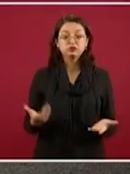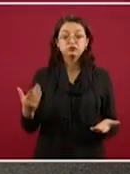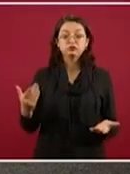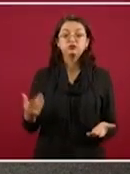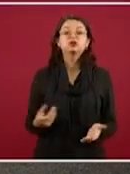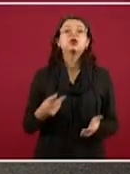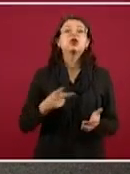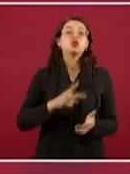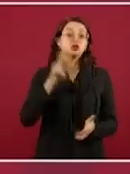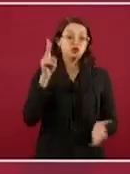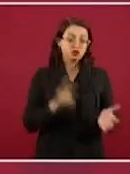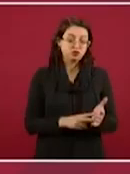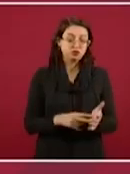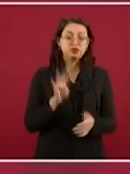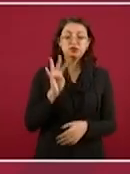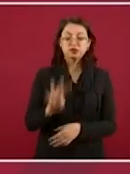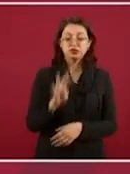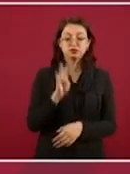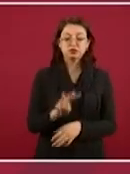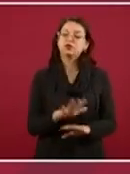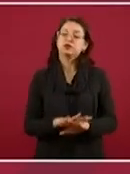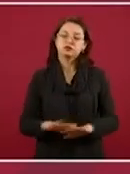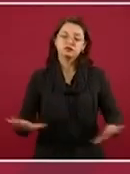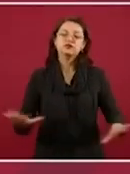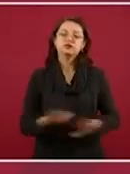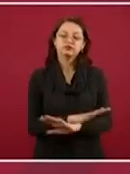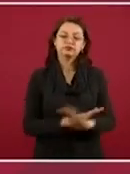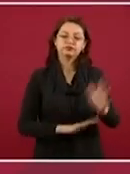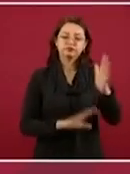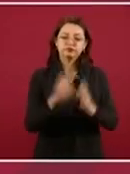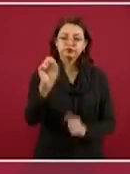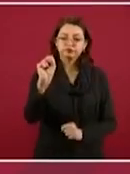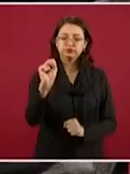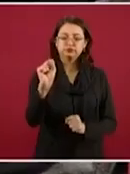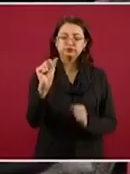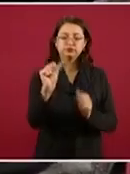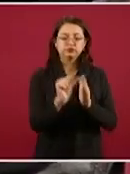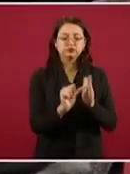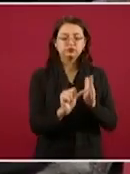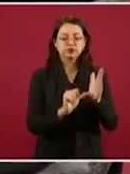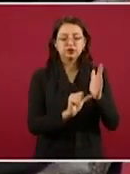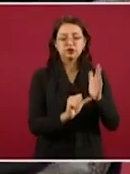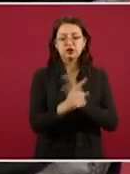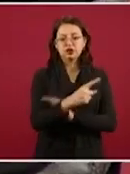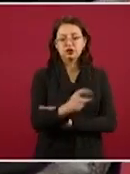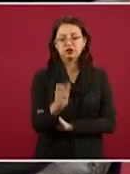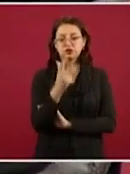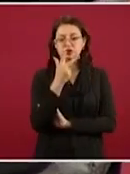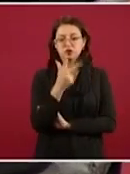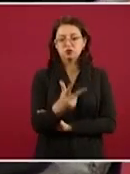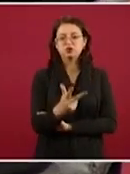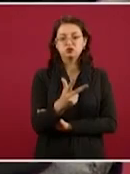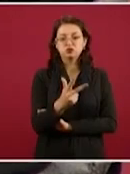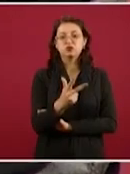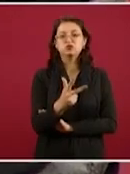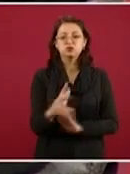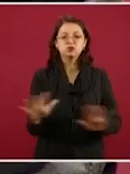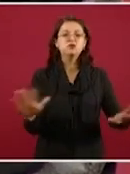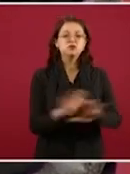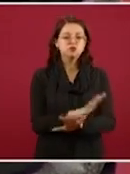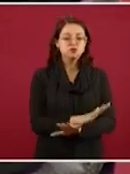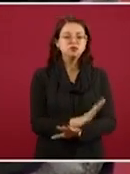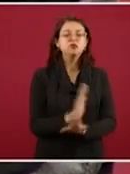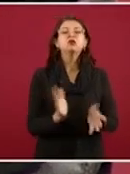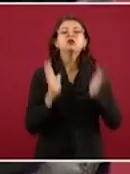que se modificó el 108 constitucional, lo que era el 103, y se puede